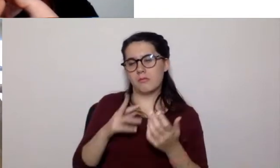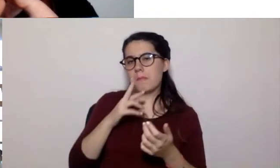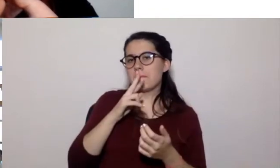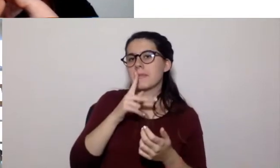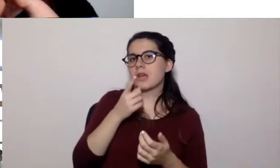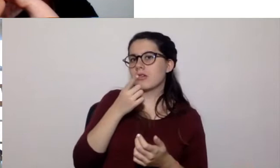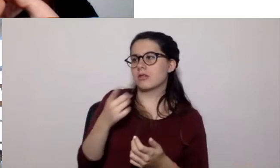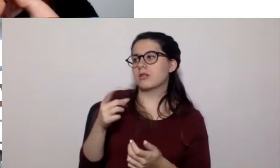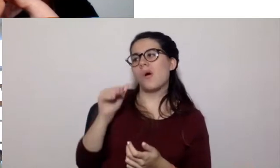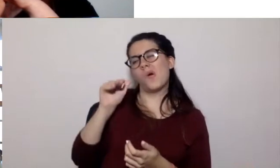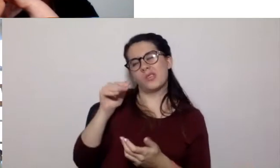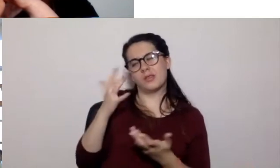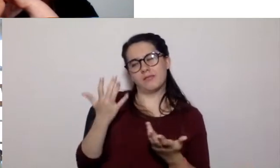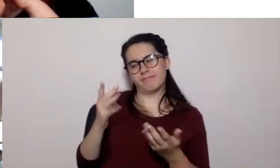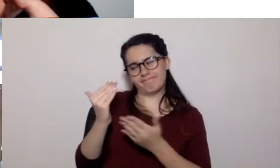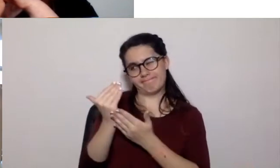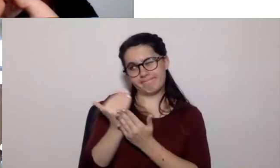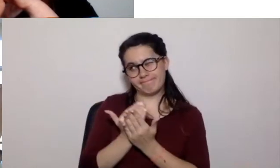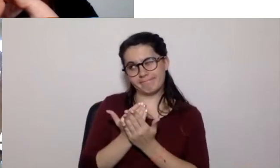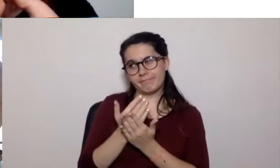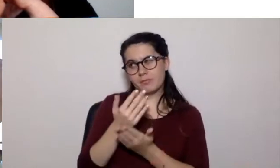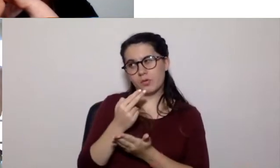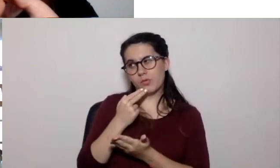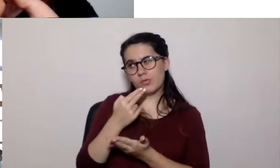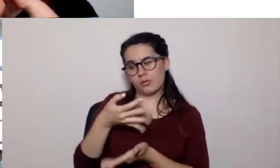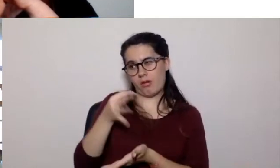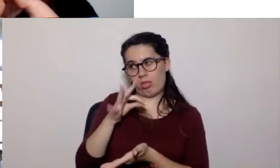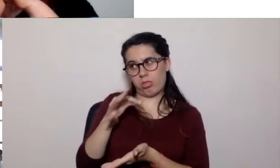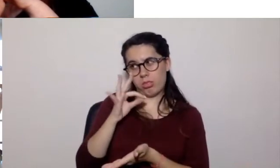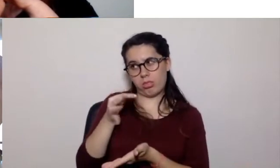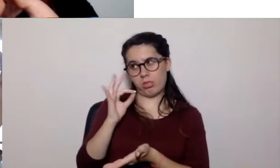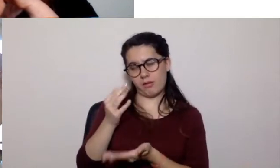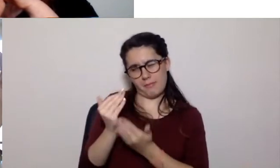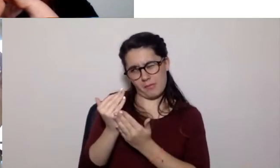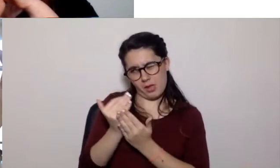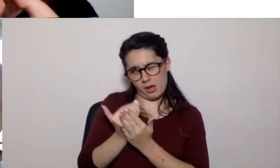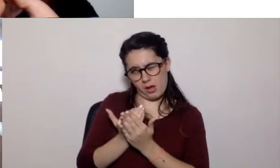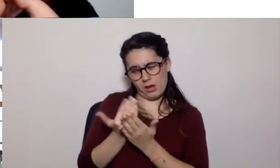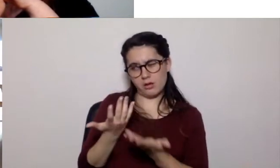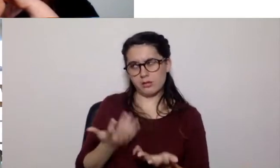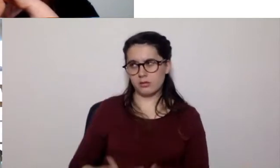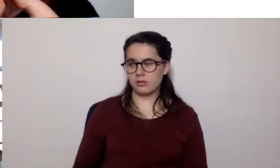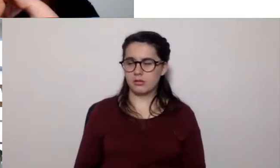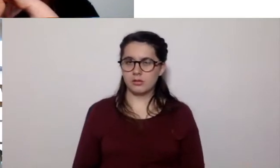¿no? Eso sí, ¿no? Por ejemplo,